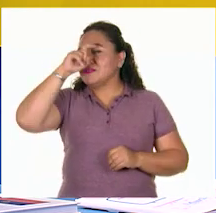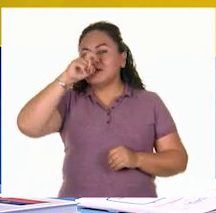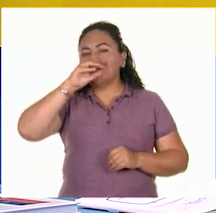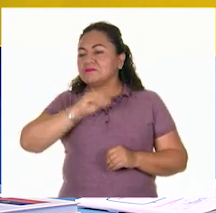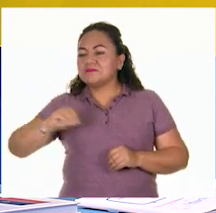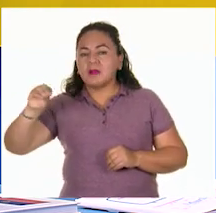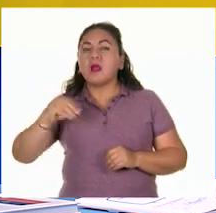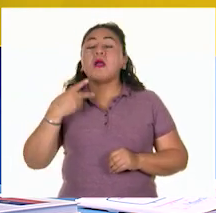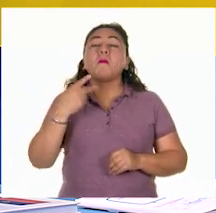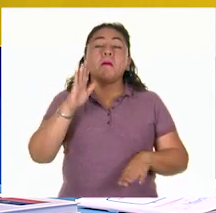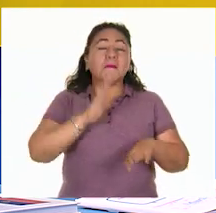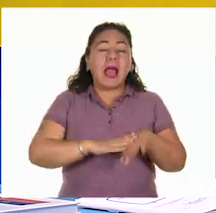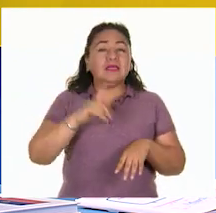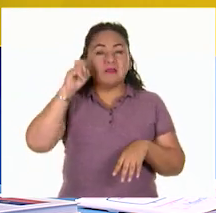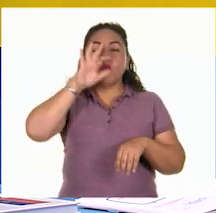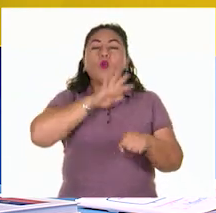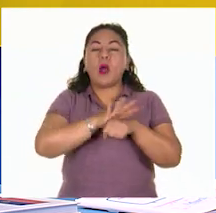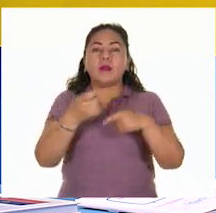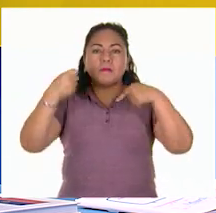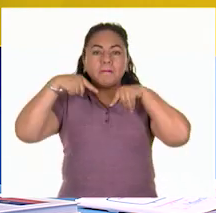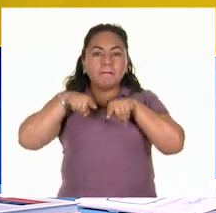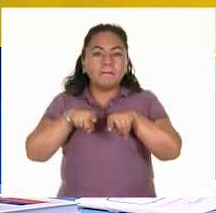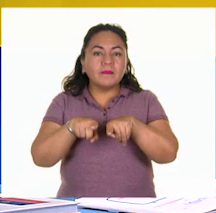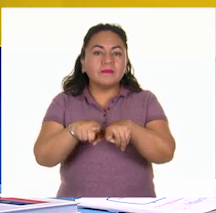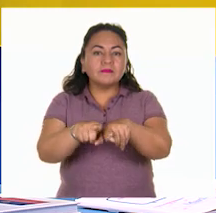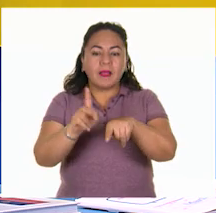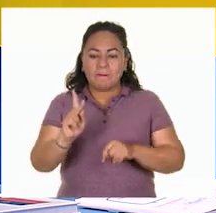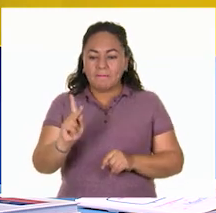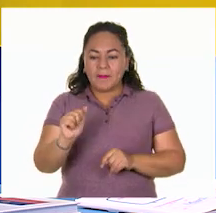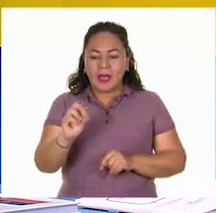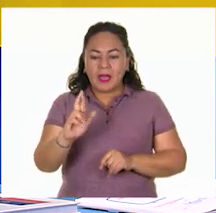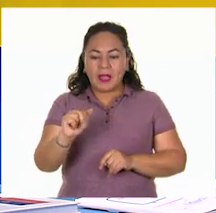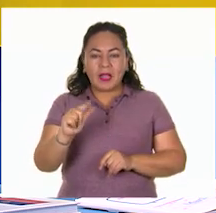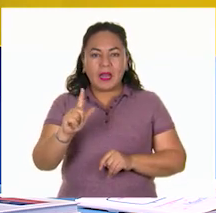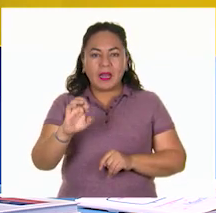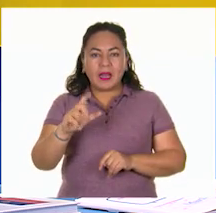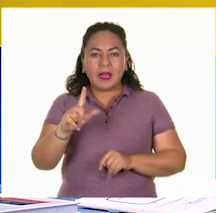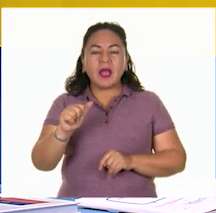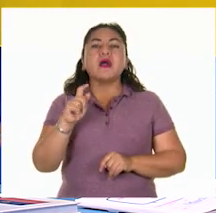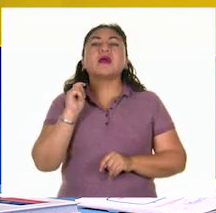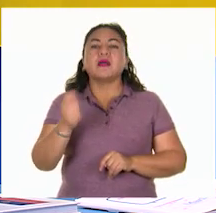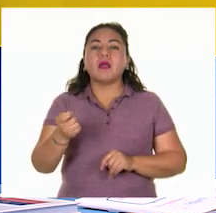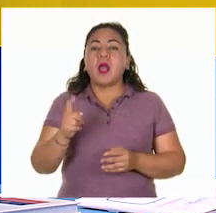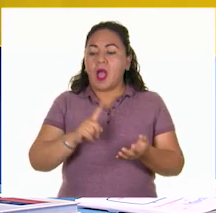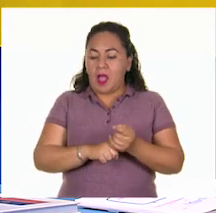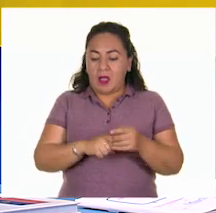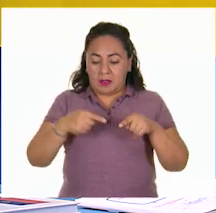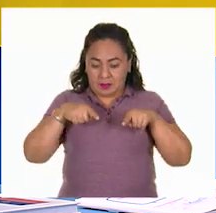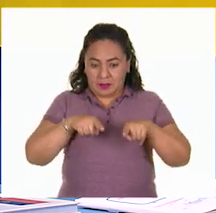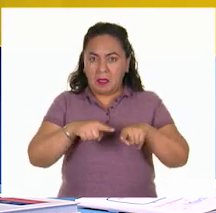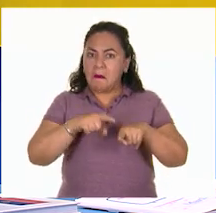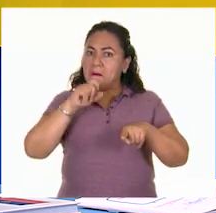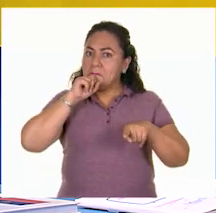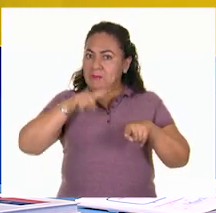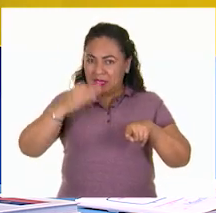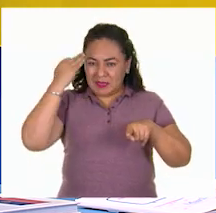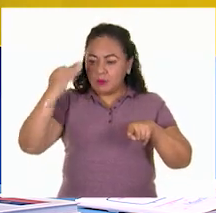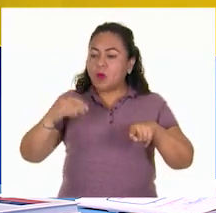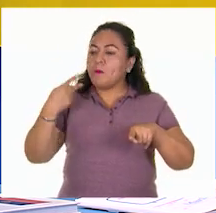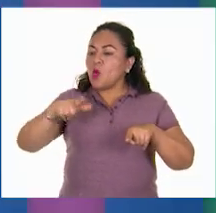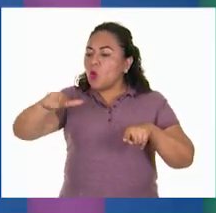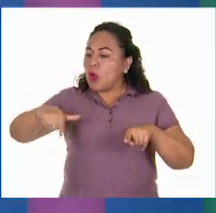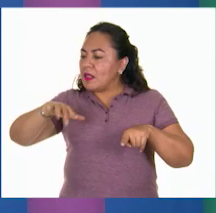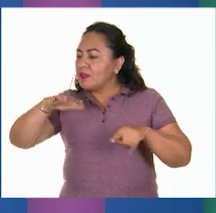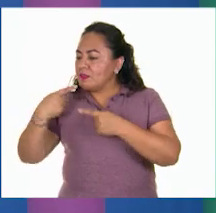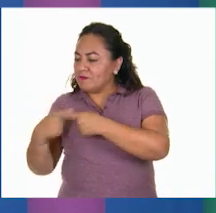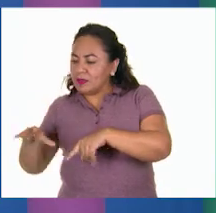complicada sería la paralela, donde los hechos narrados suceden en espacios diferentes a un mismo tiempo.